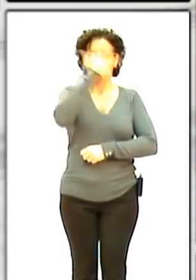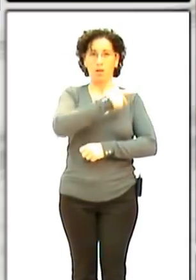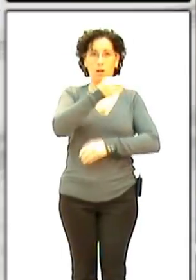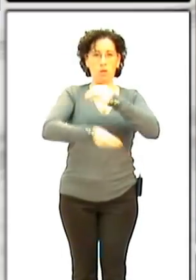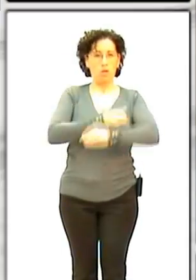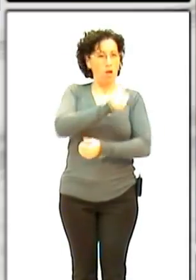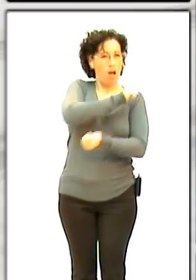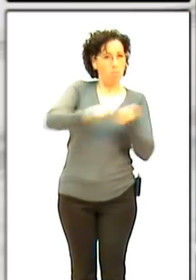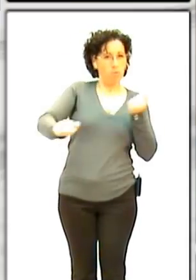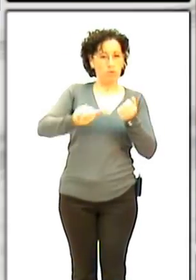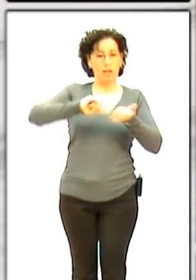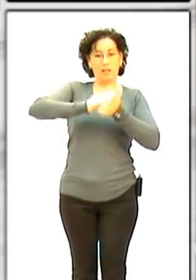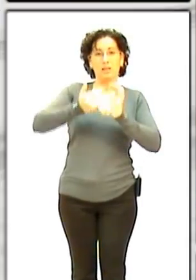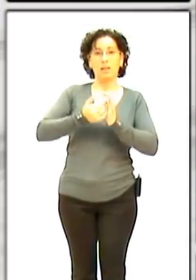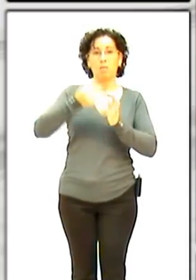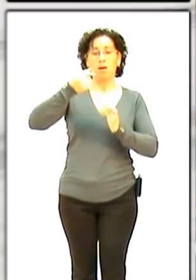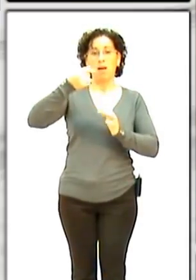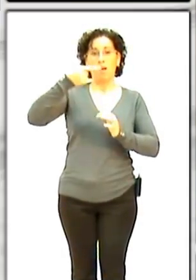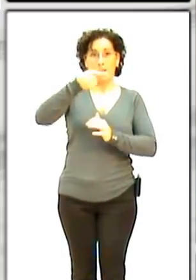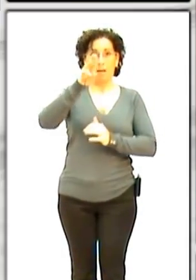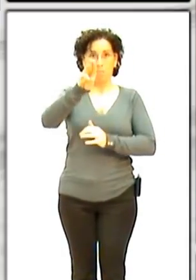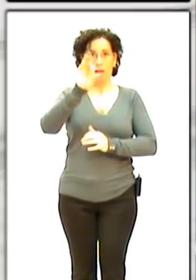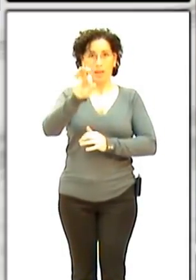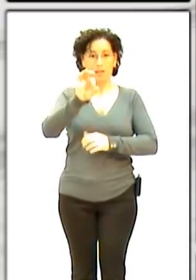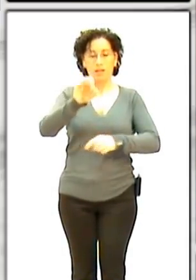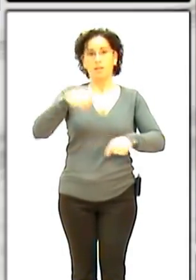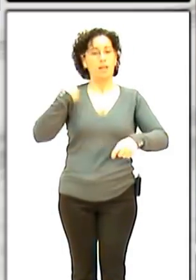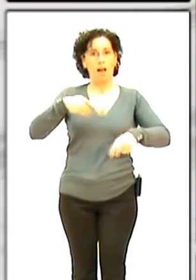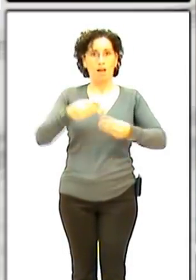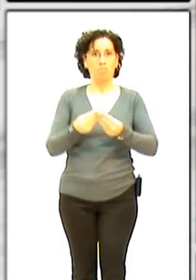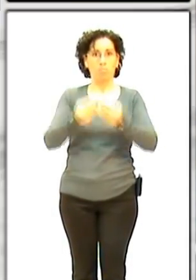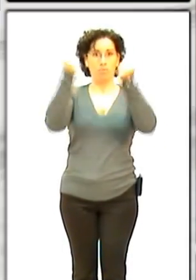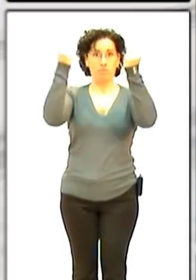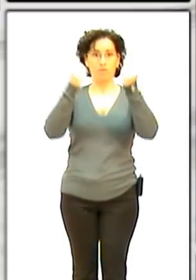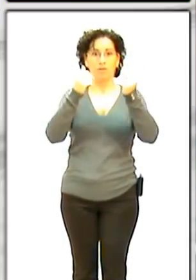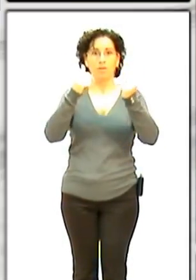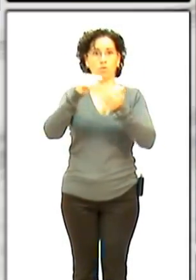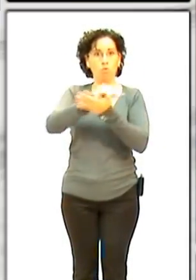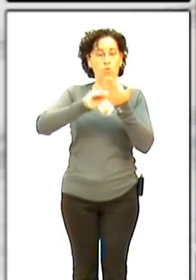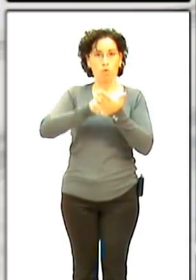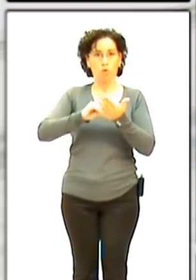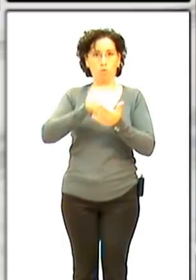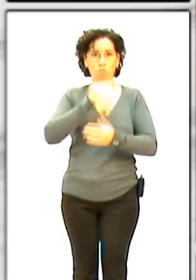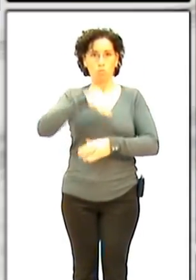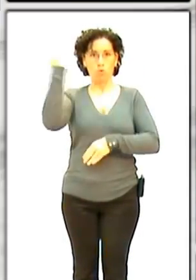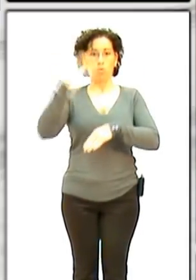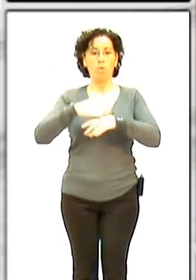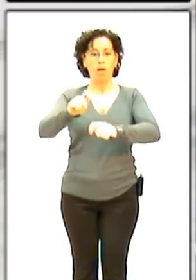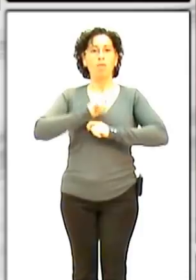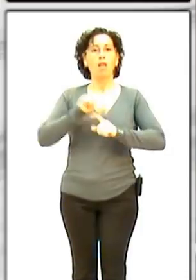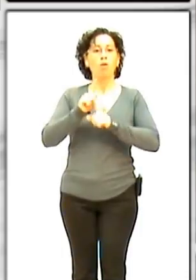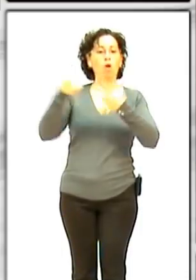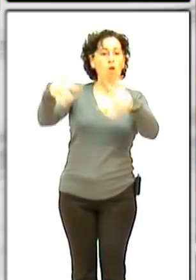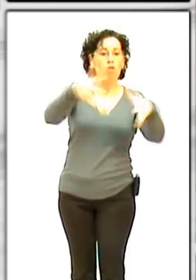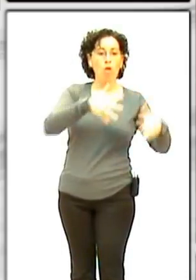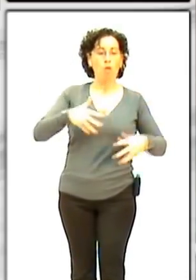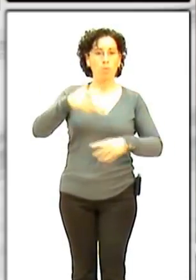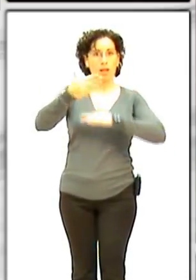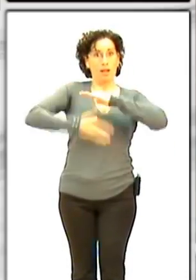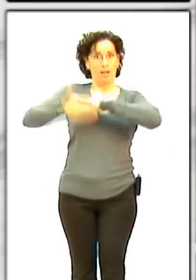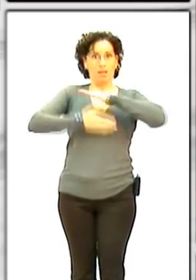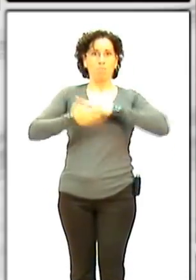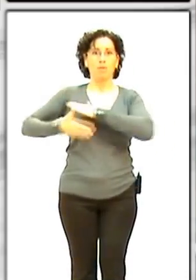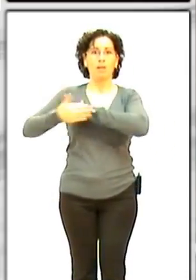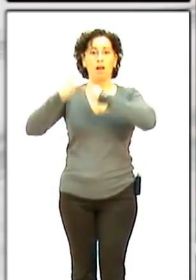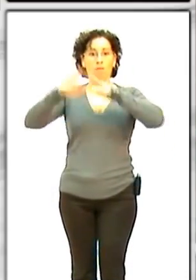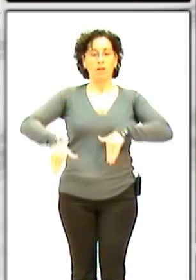tenían en su sistema GPS, que realmente pues, perturbaba digamos, esa señal de posición y por lo tanto nos hacía